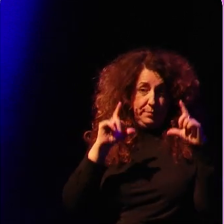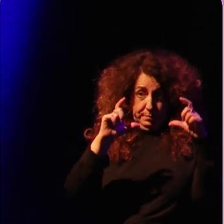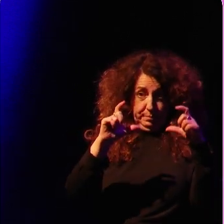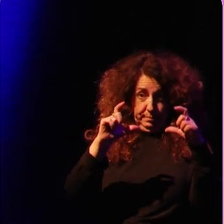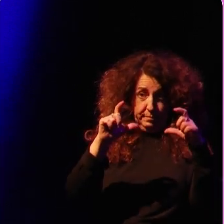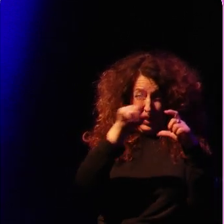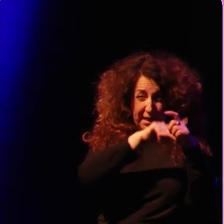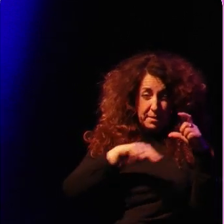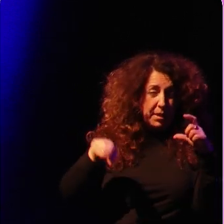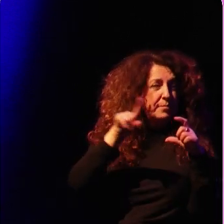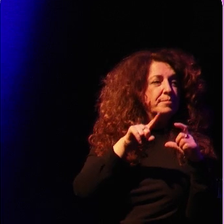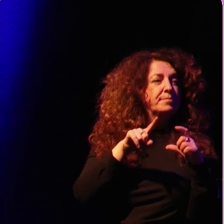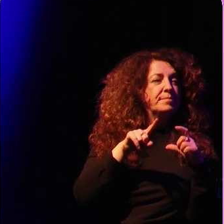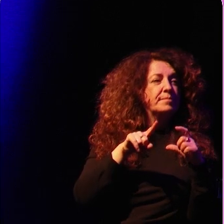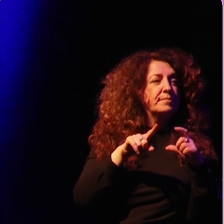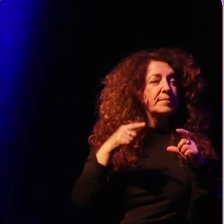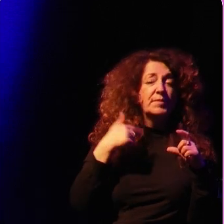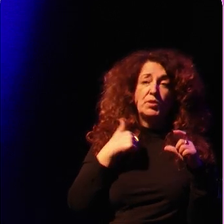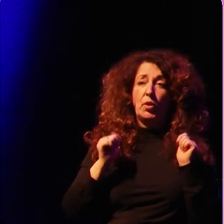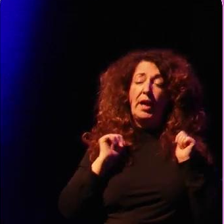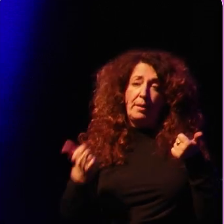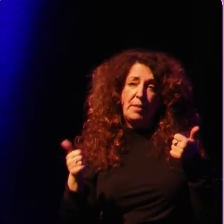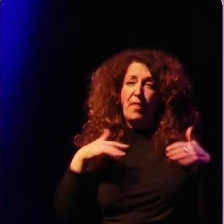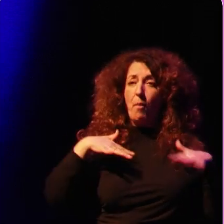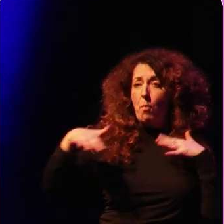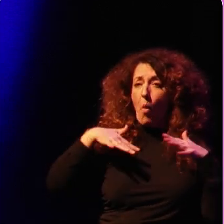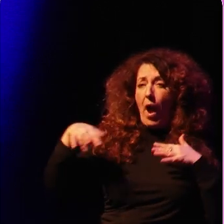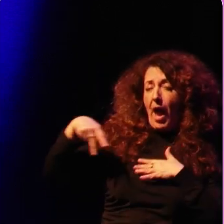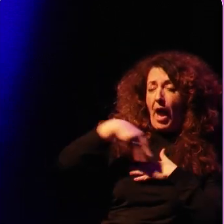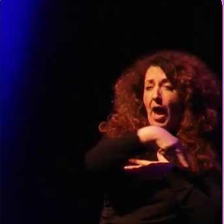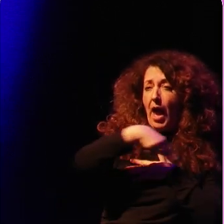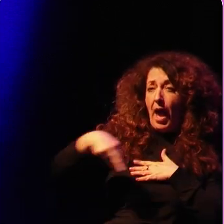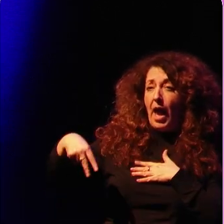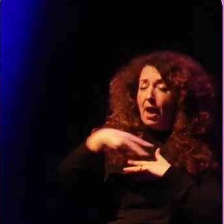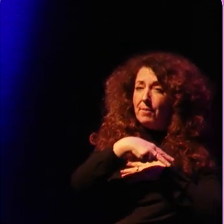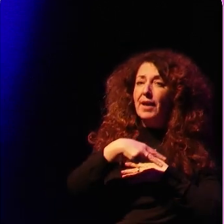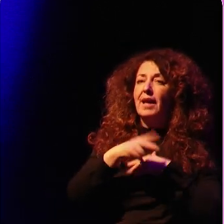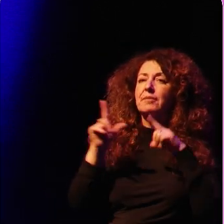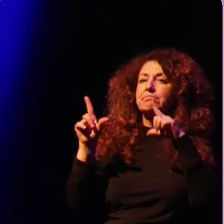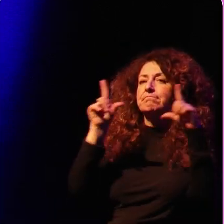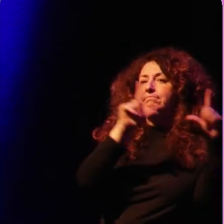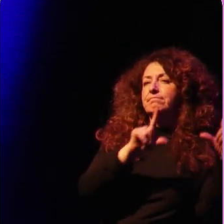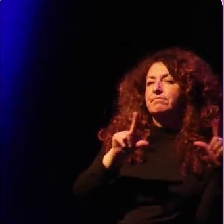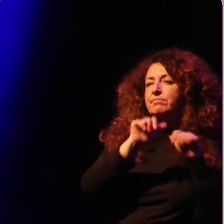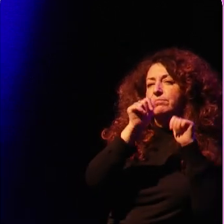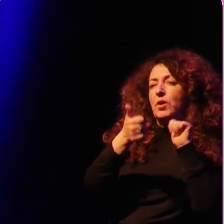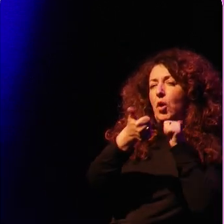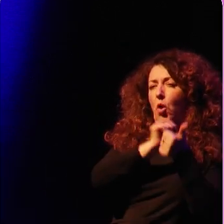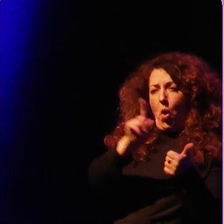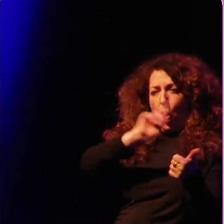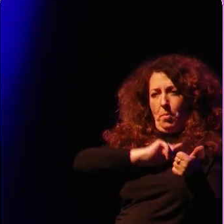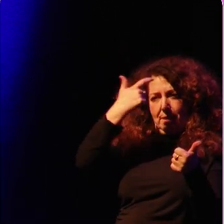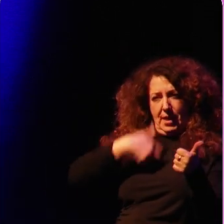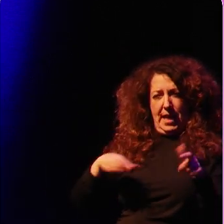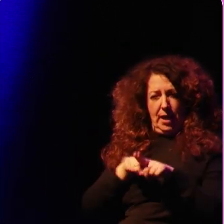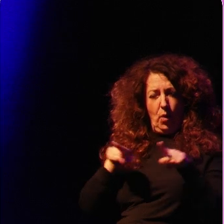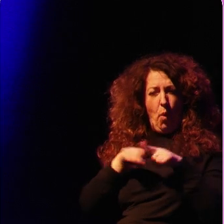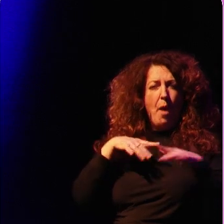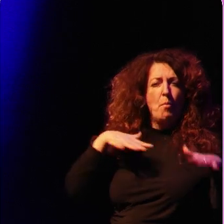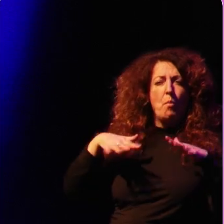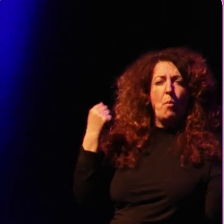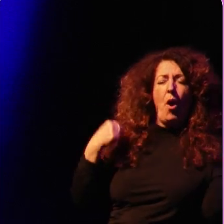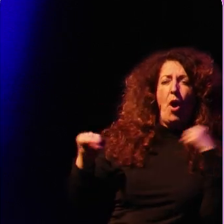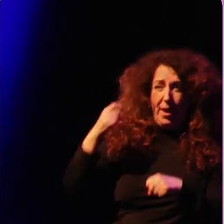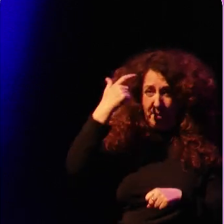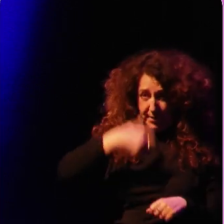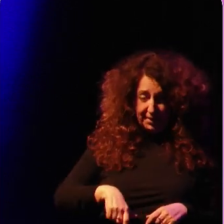imagen, me voy a empezar a mover en cámara y esa imagen se va a mover como me muevo yo. Ese es el objetivo.